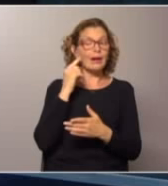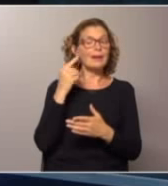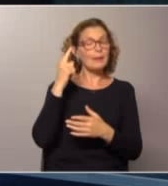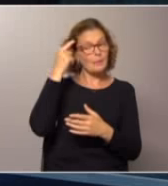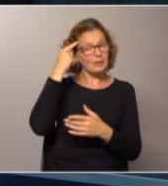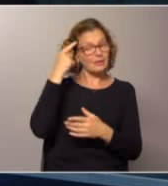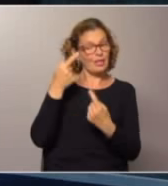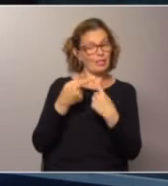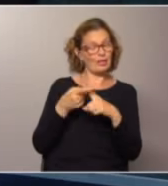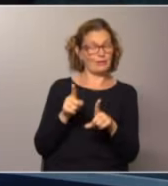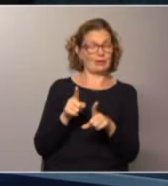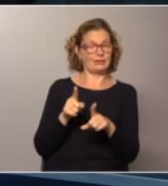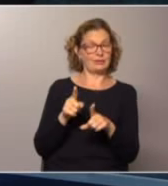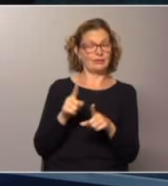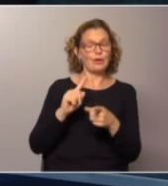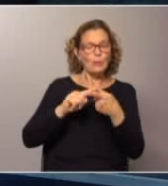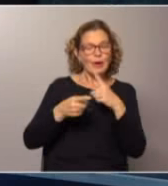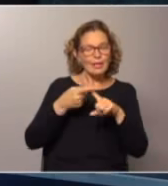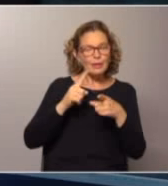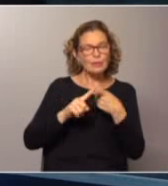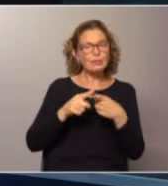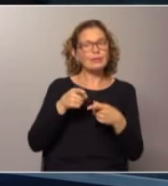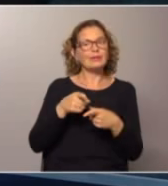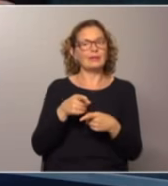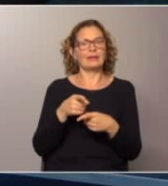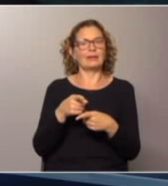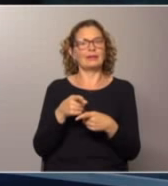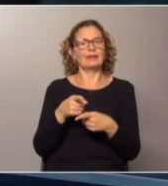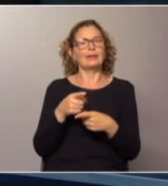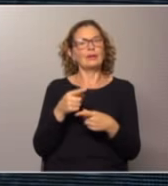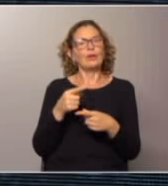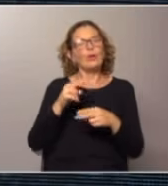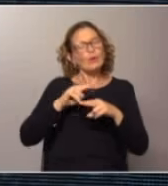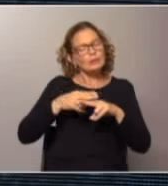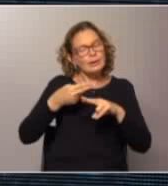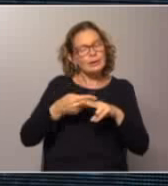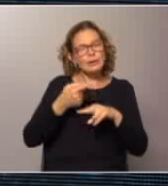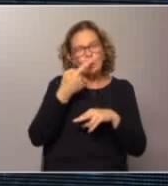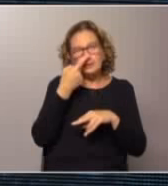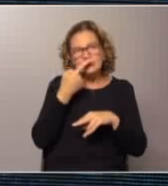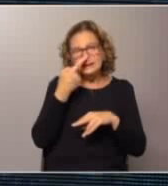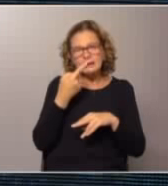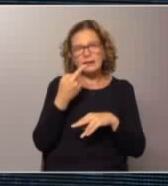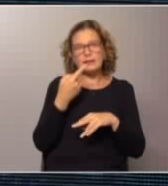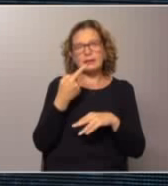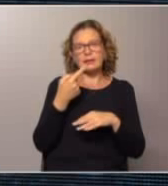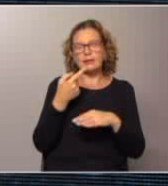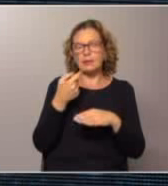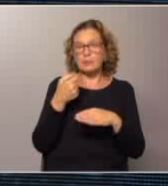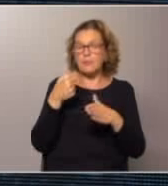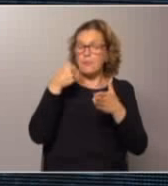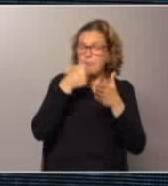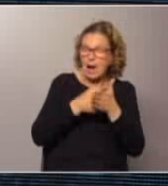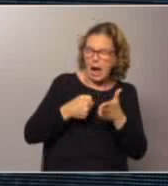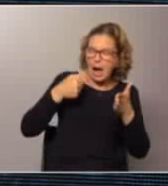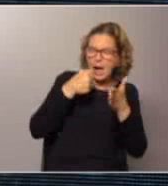entonces en algún punto también la discusión es y de nuevo lo interesante es que se le pegó duro a los medios